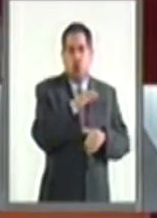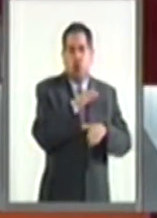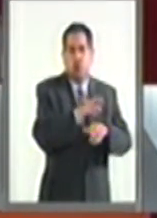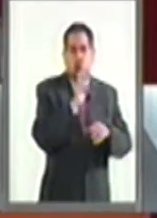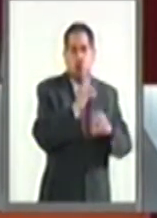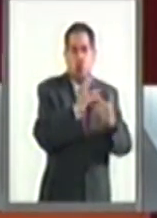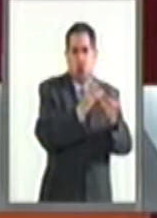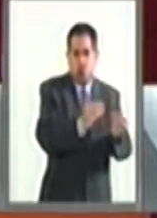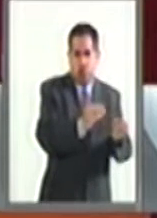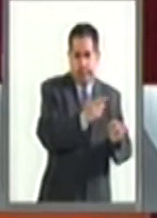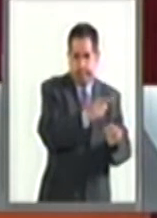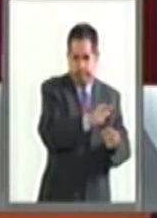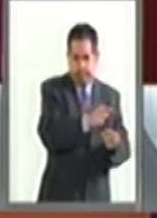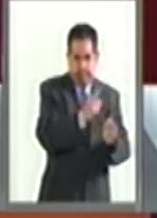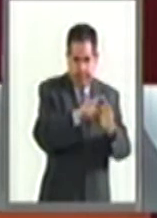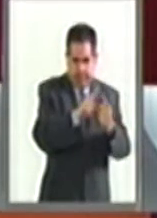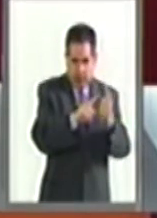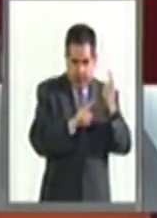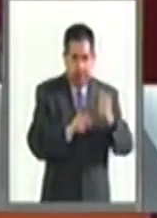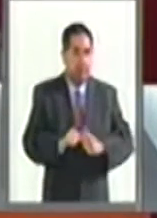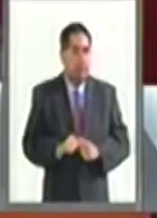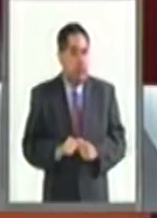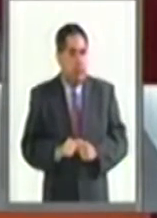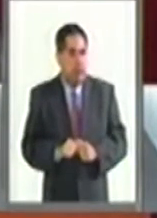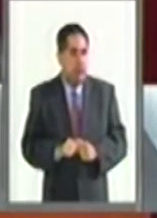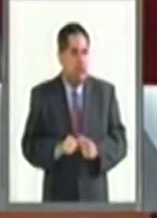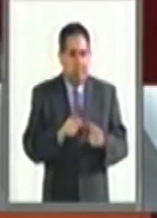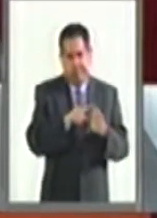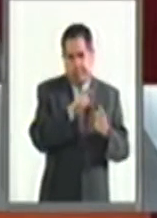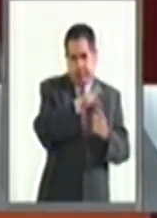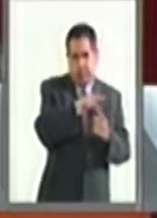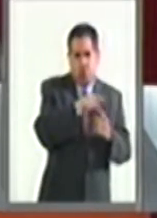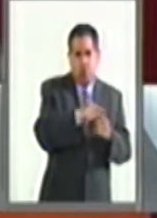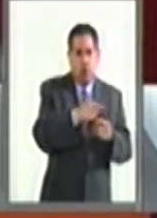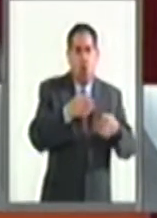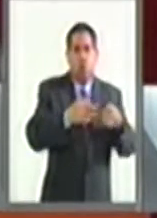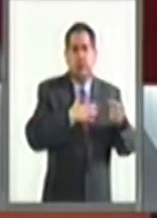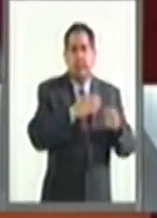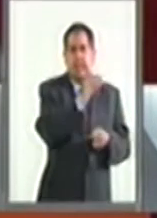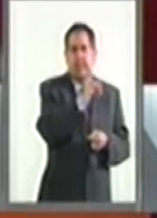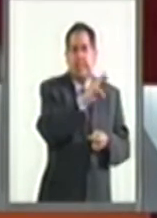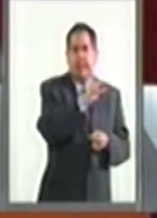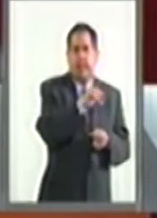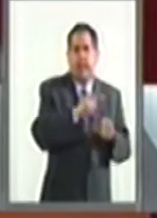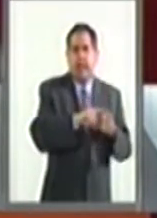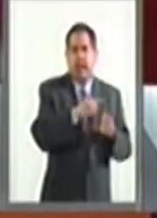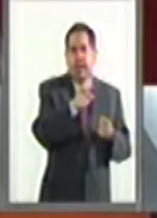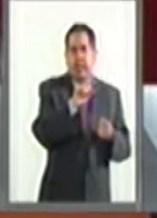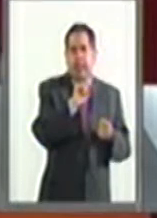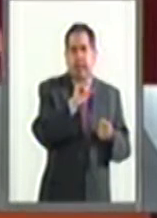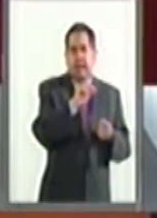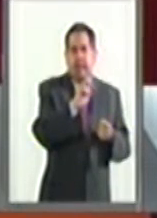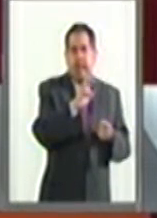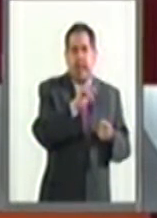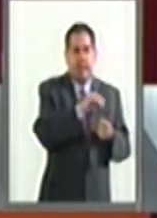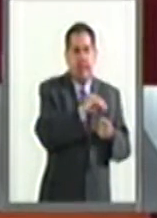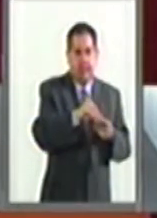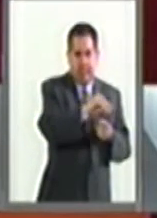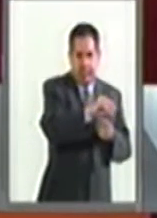solución de controversias, mejora regulatoria, justicia cívica itinerante y registro